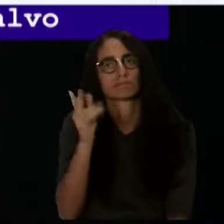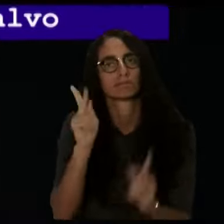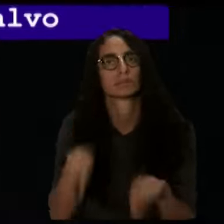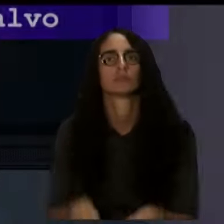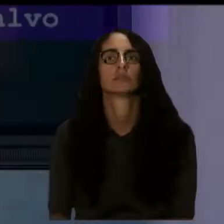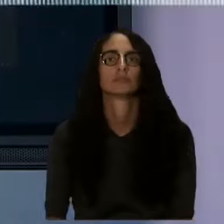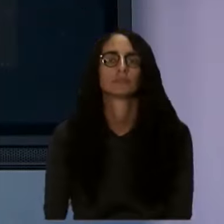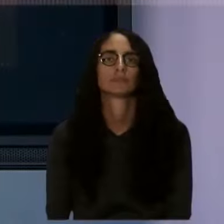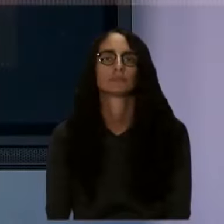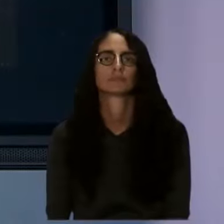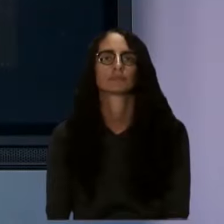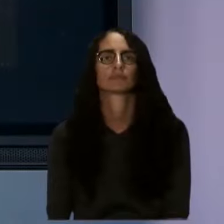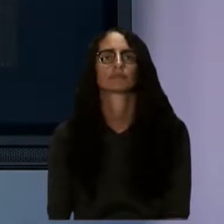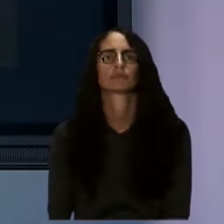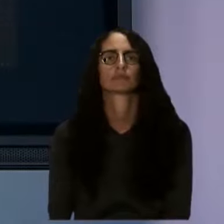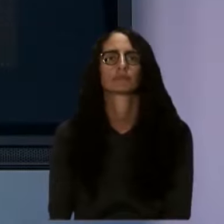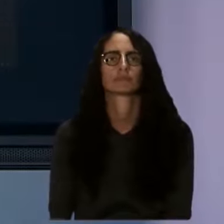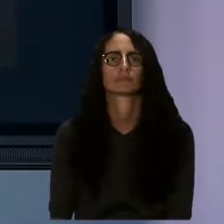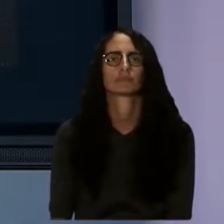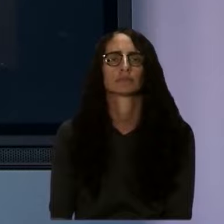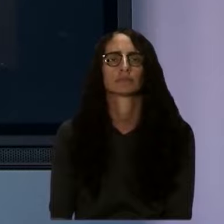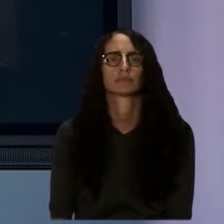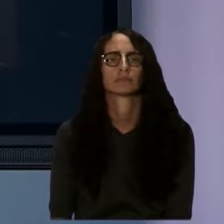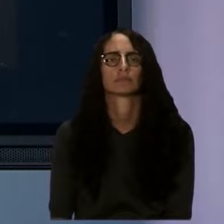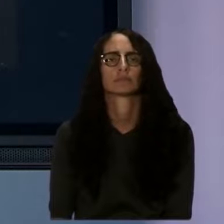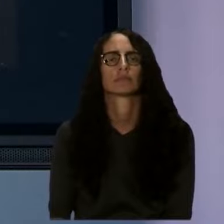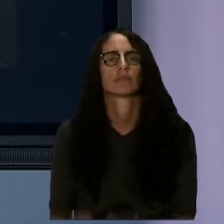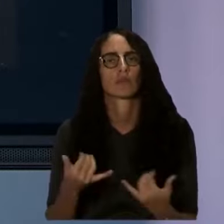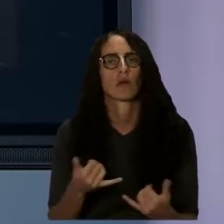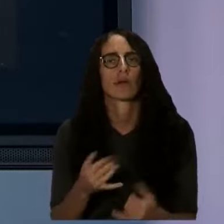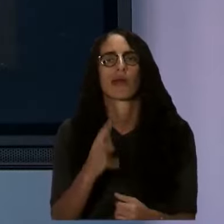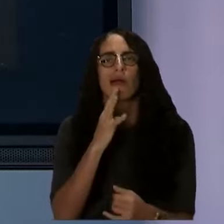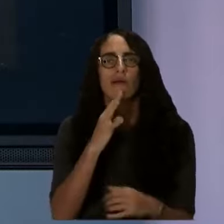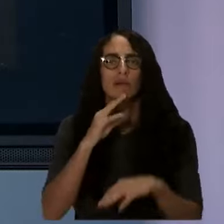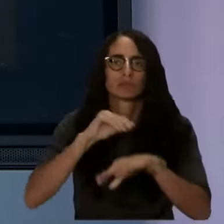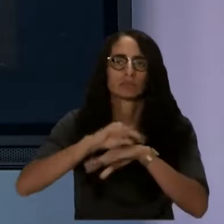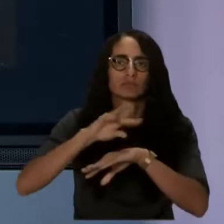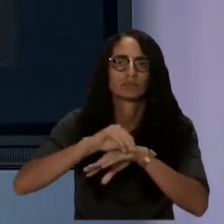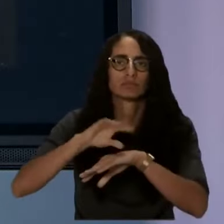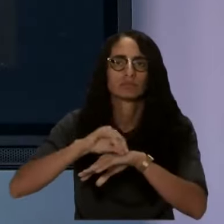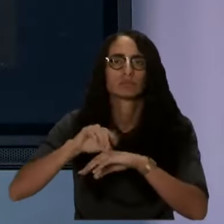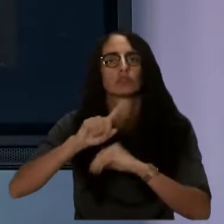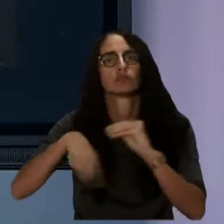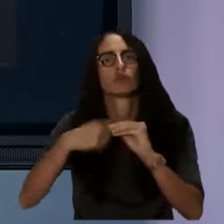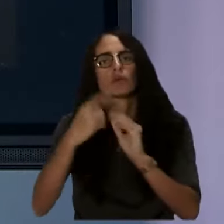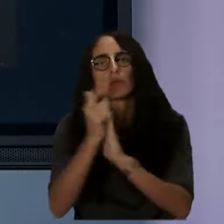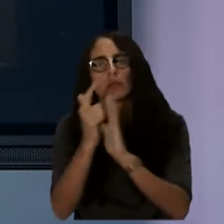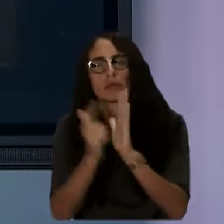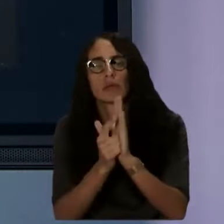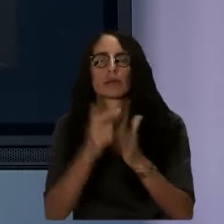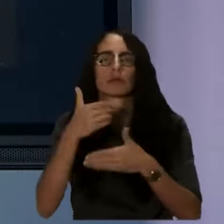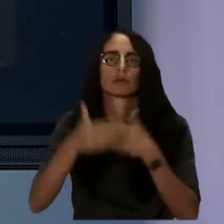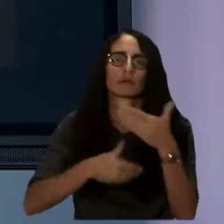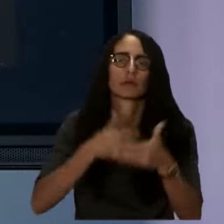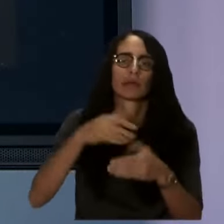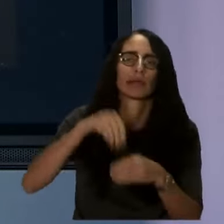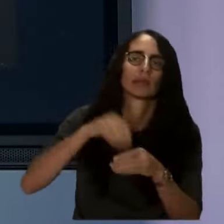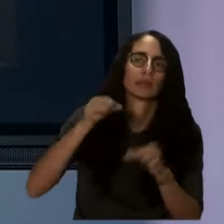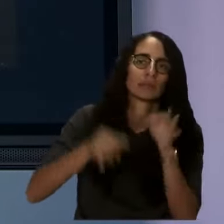persona okay damas y caballeros vamos a seguir hablando orientando a nuestra comunidad sobre las leyes los procedimientos en los